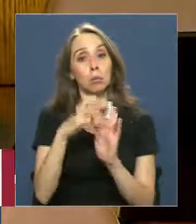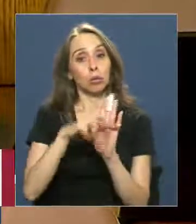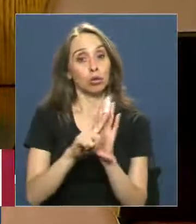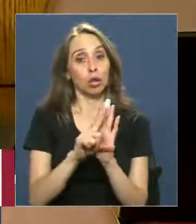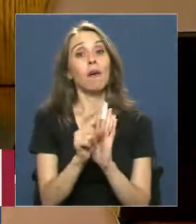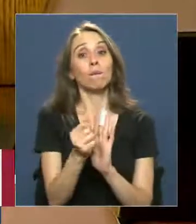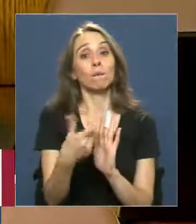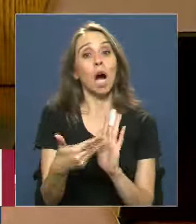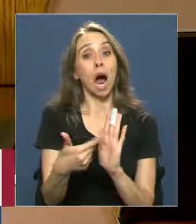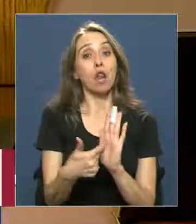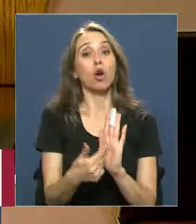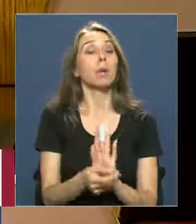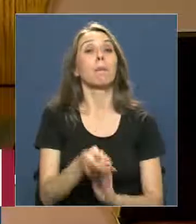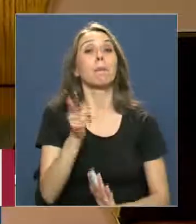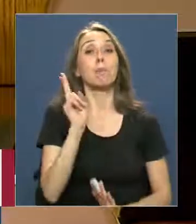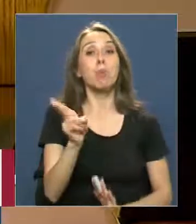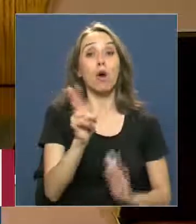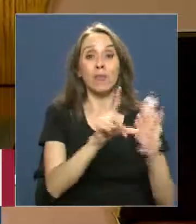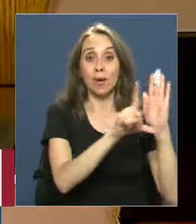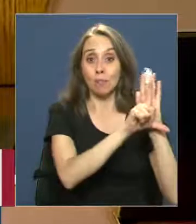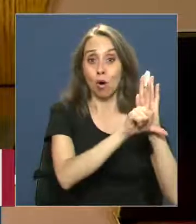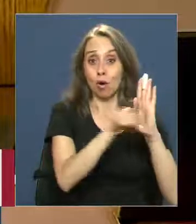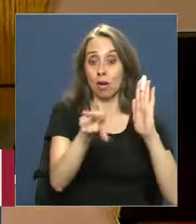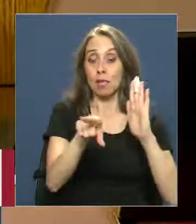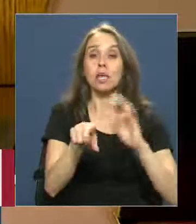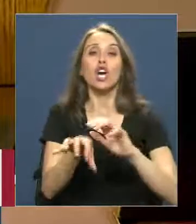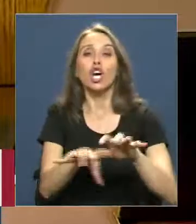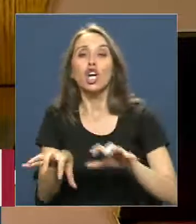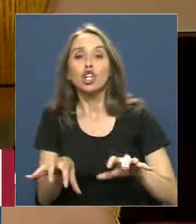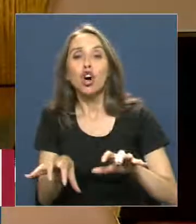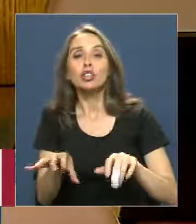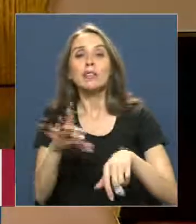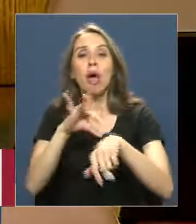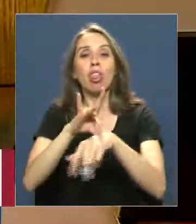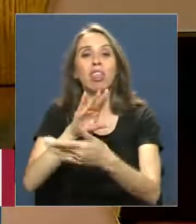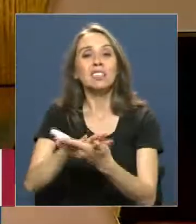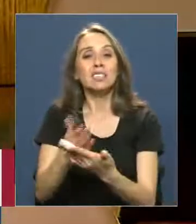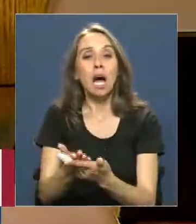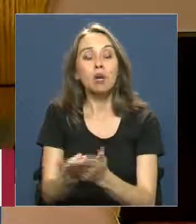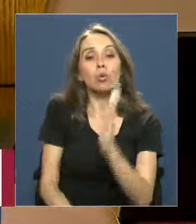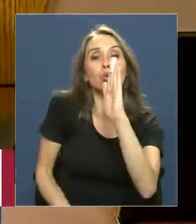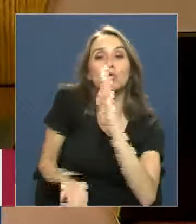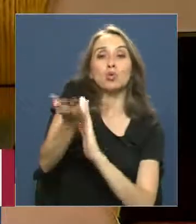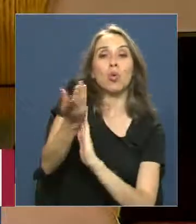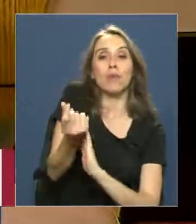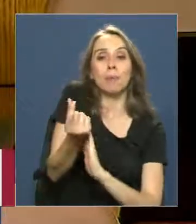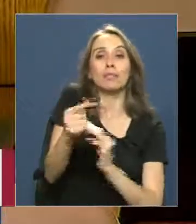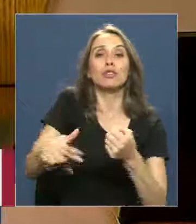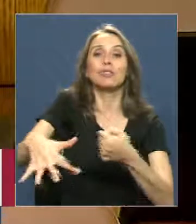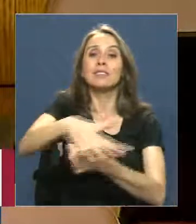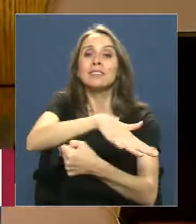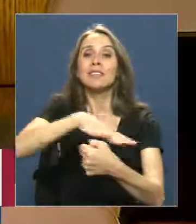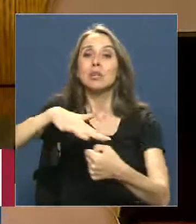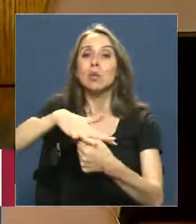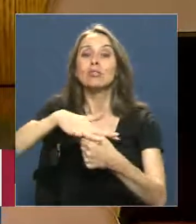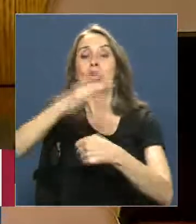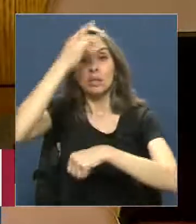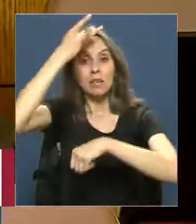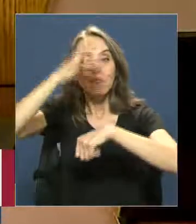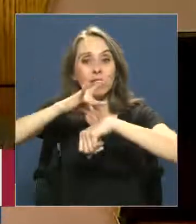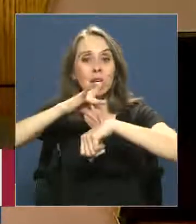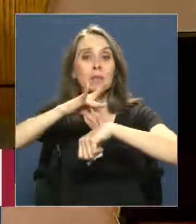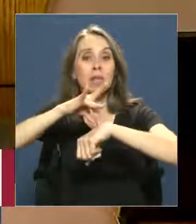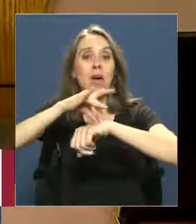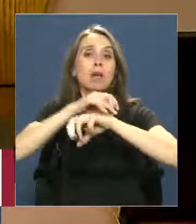que prohíbe el aumento de precios de los productos sanitarios en este contexto, ¿no es cierto?, de una epidemia o